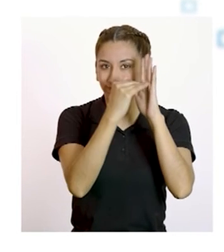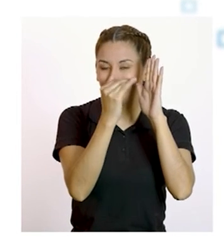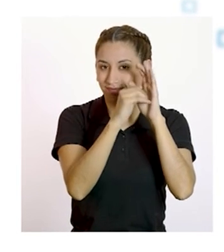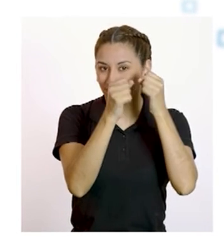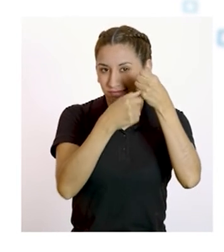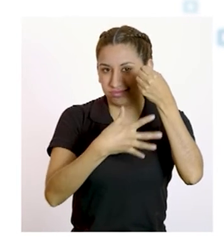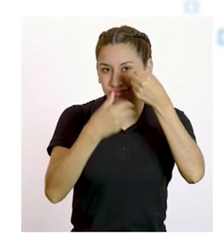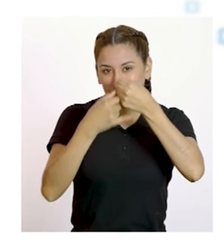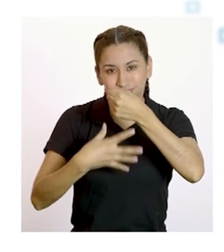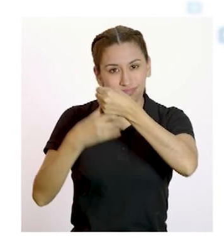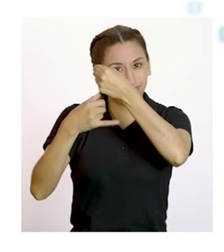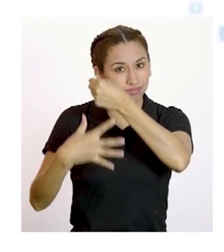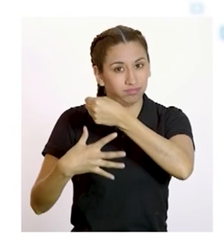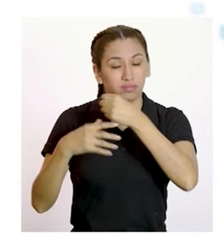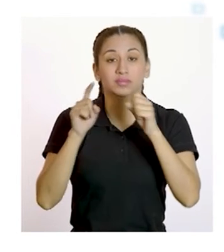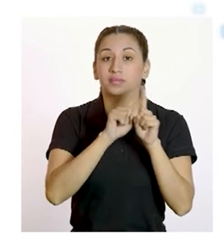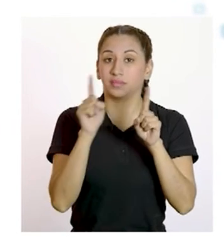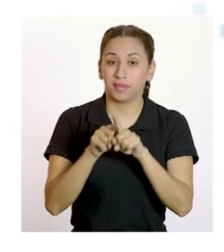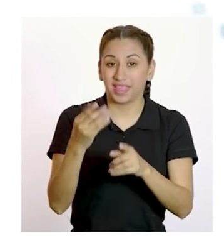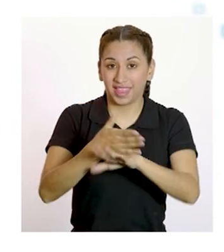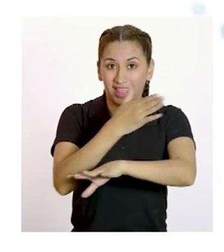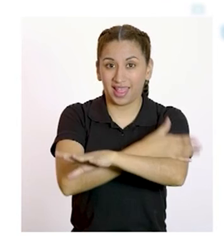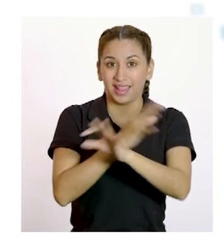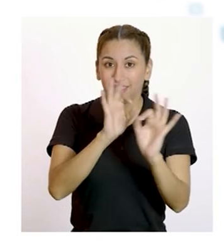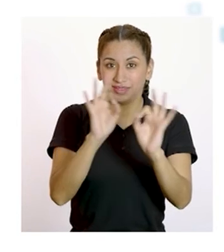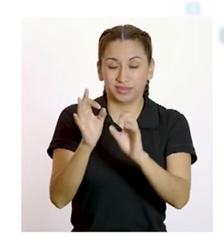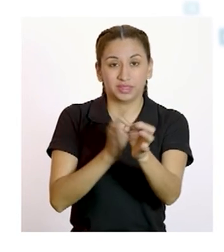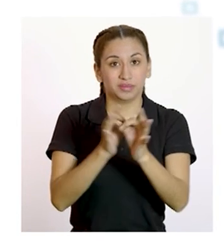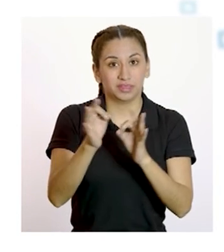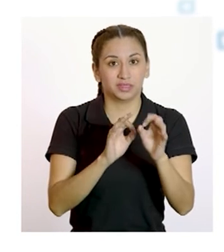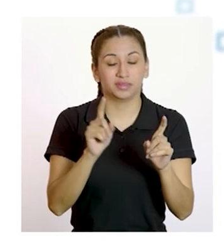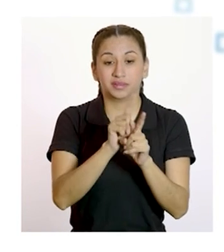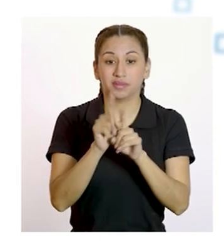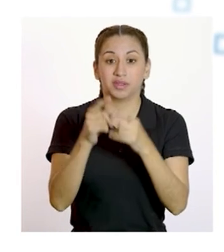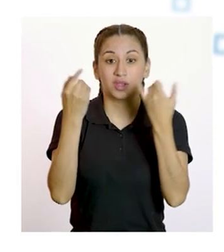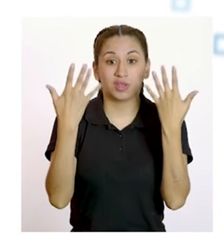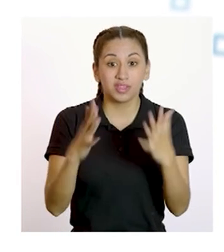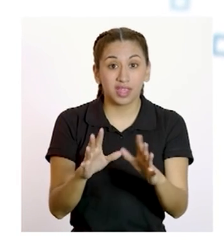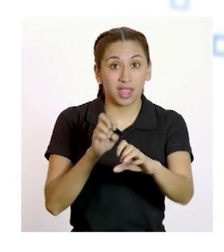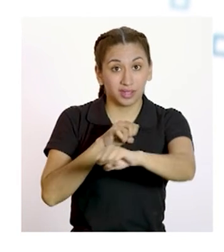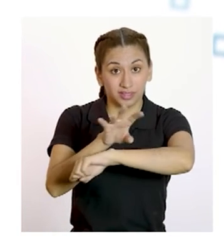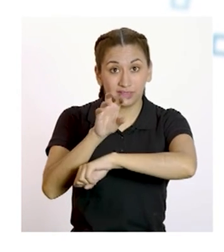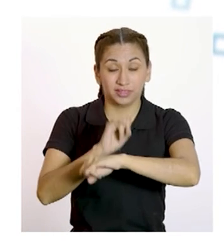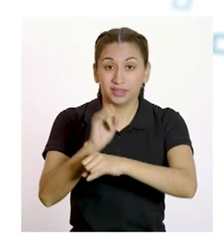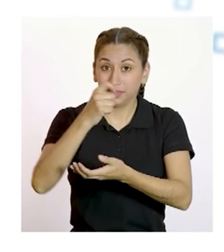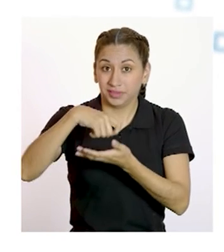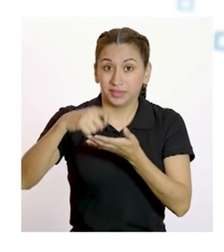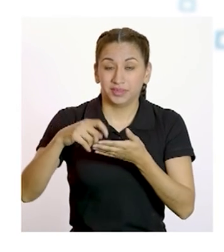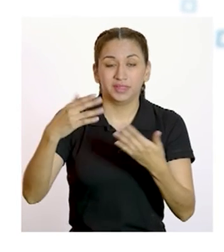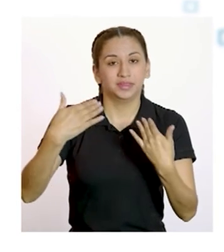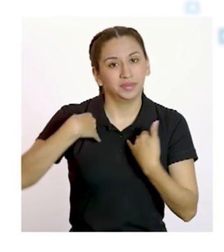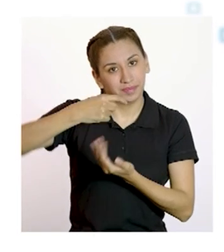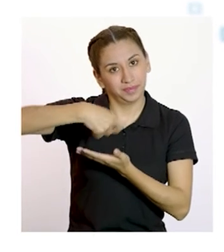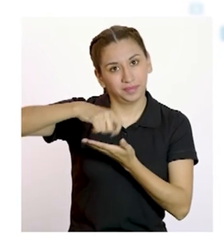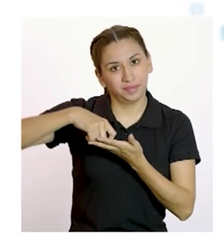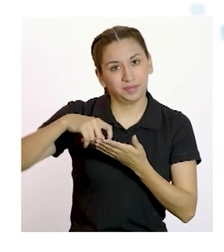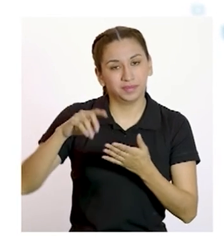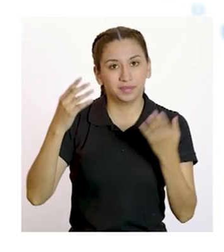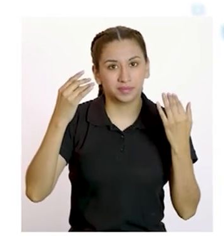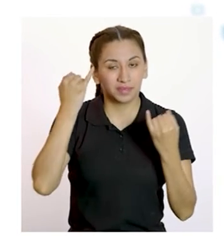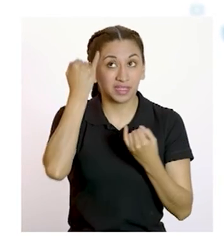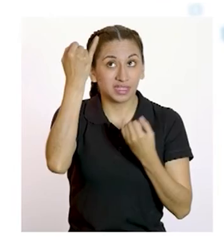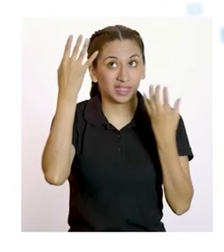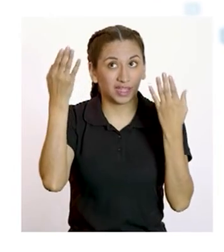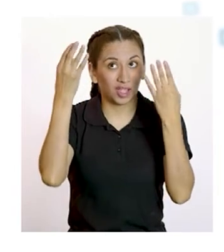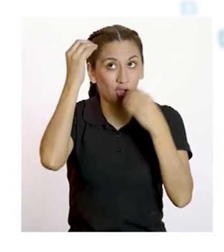su respectiva justificación, tal como se explicó antes. Y una vez terminadas las recomendaciones, se deberá escribir